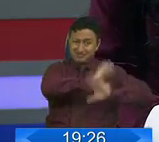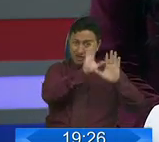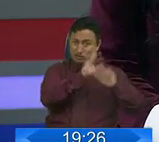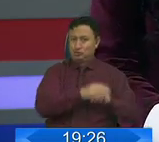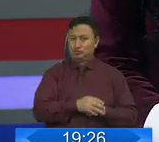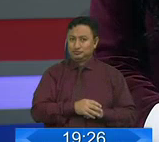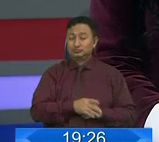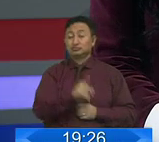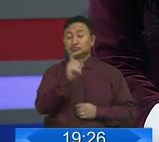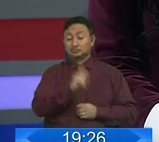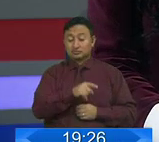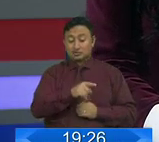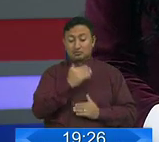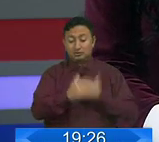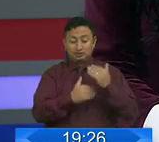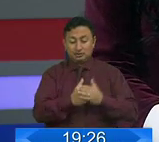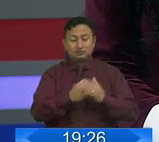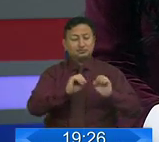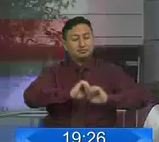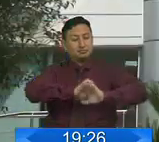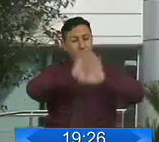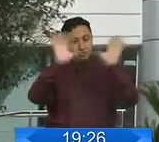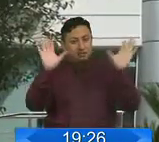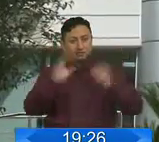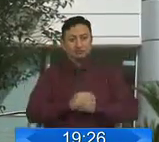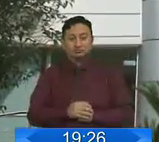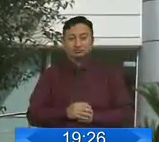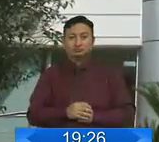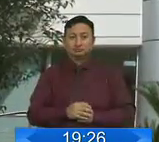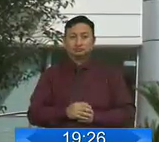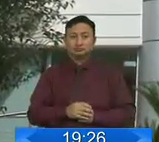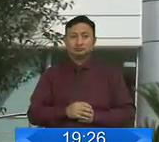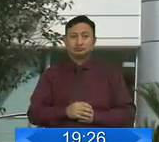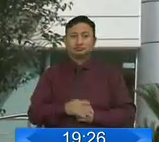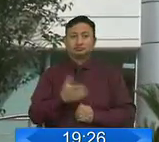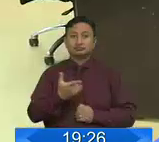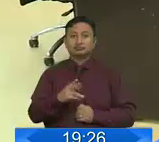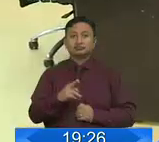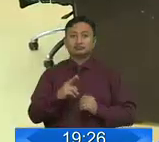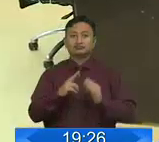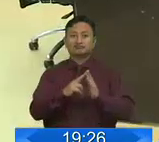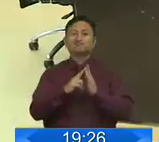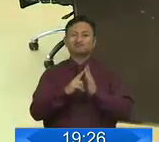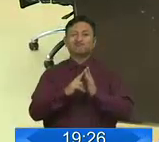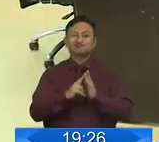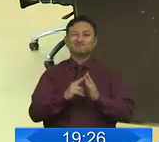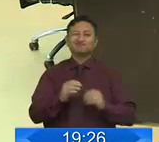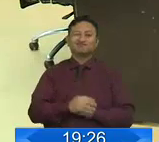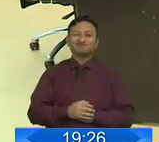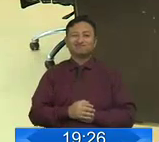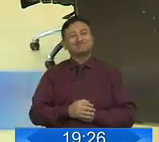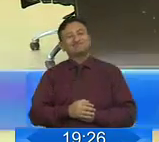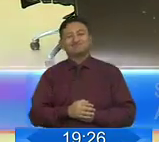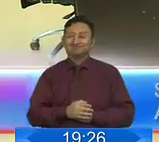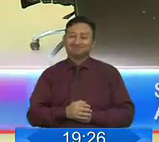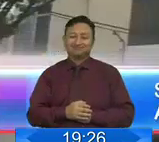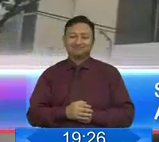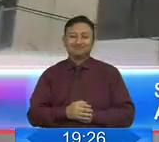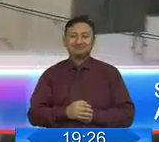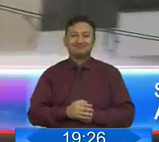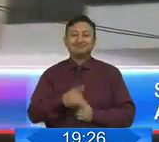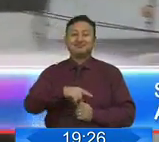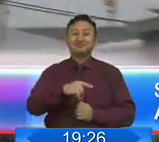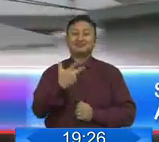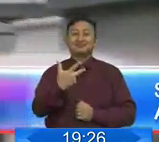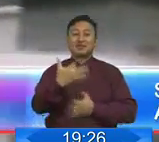debería transparentarse. La entrega de requisitos y su fase de impugnación en el proceso de selección de los 3